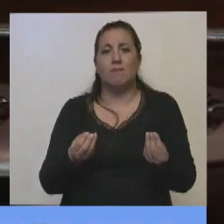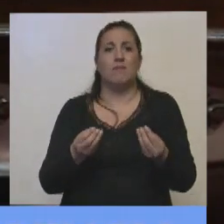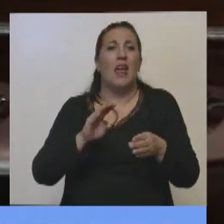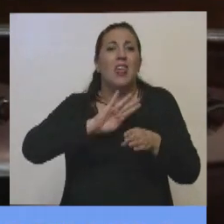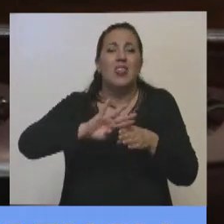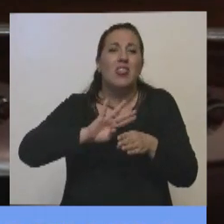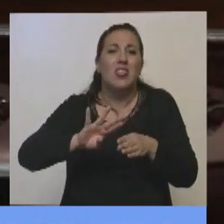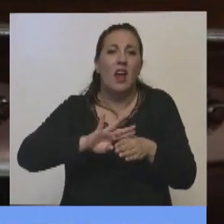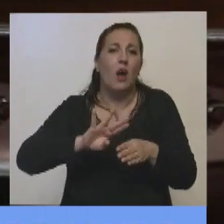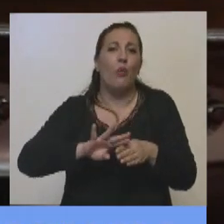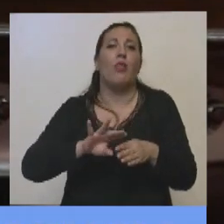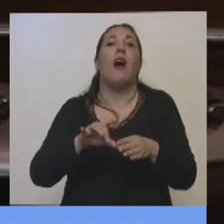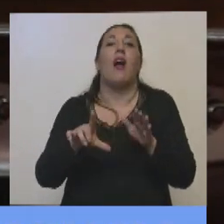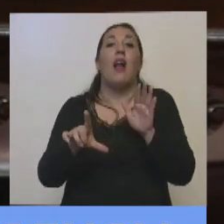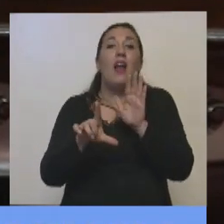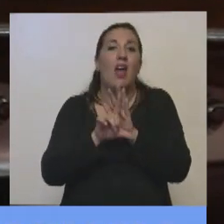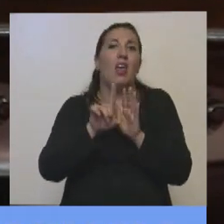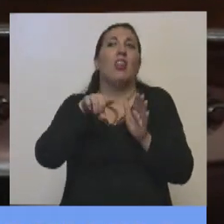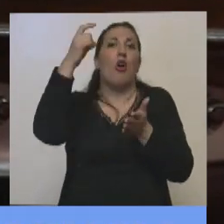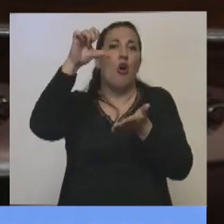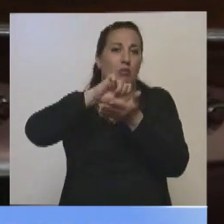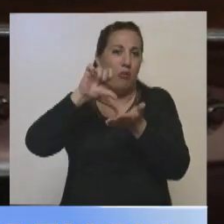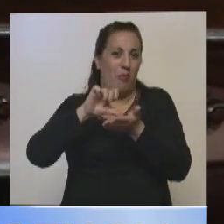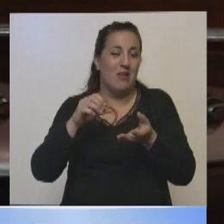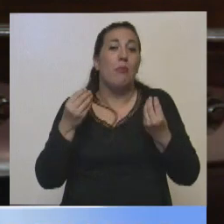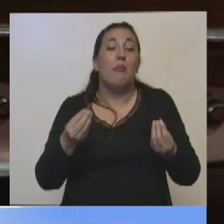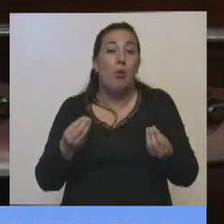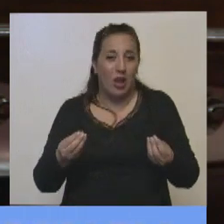endeudamiento bajo legislación extranjera porque